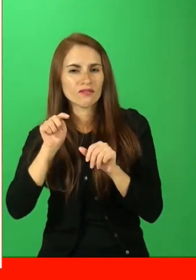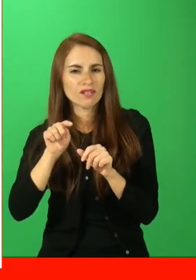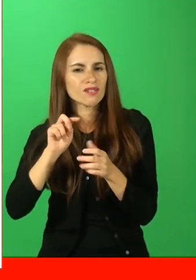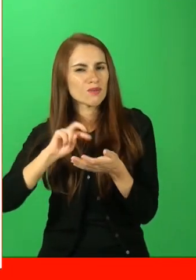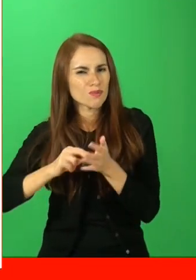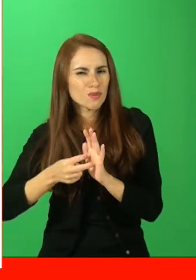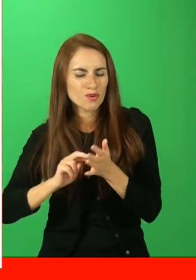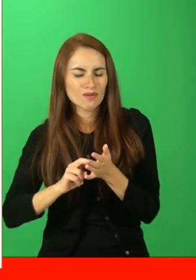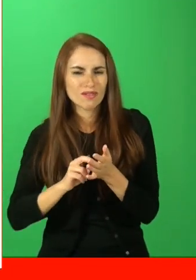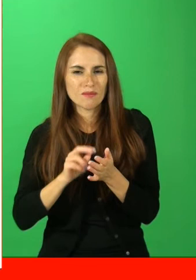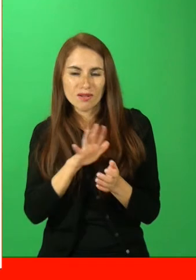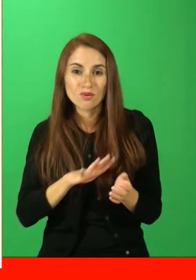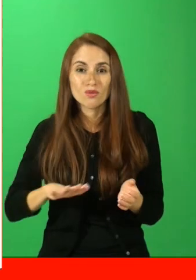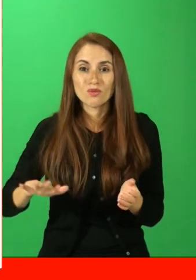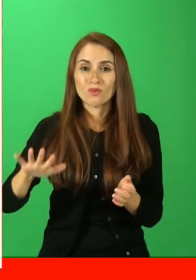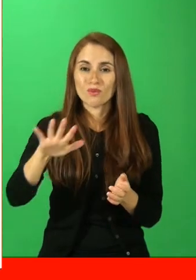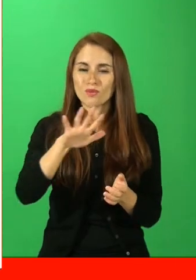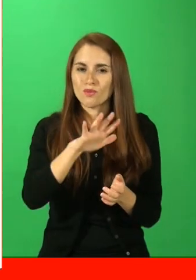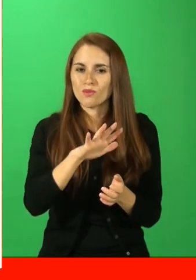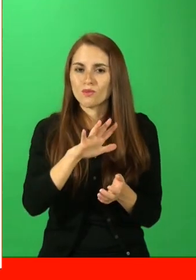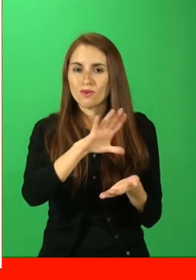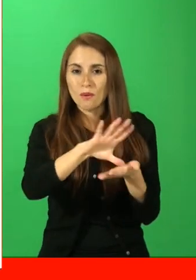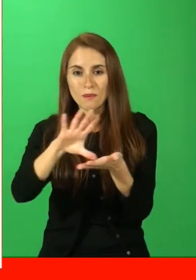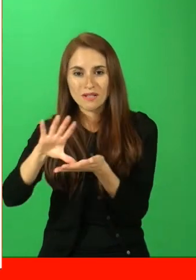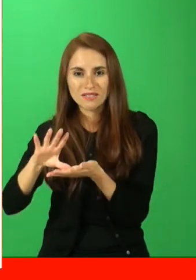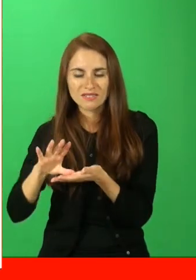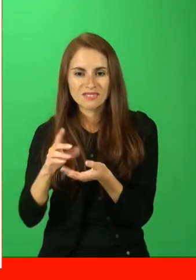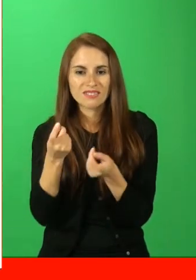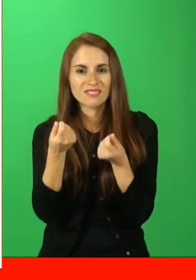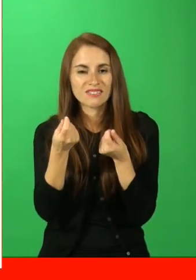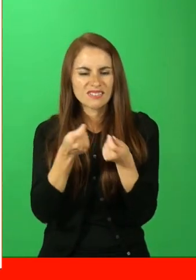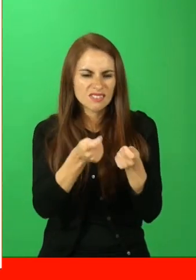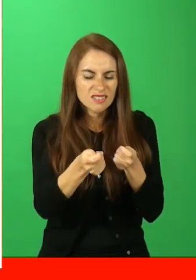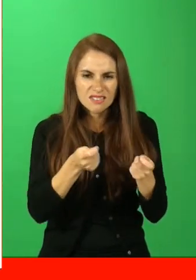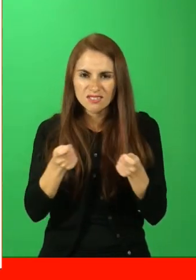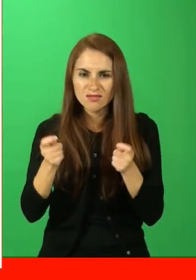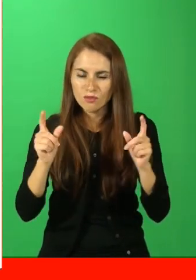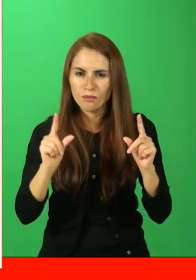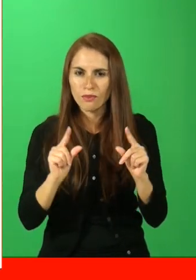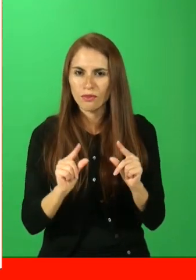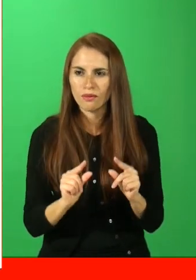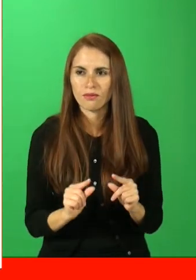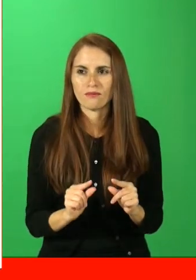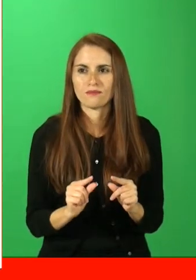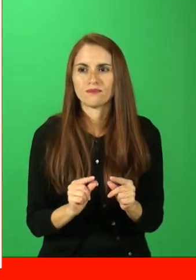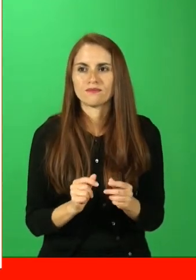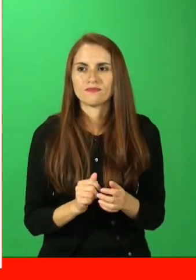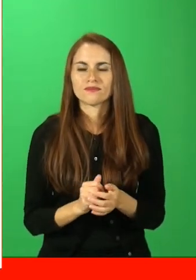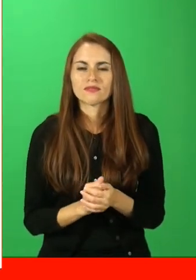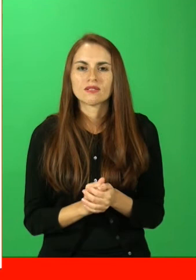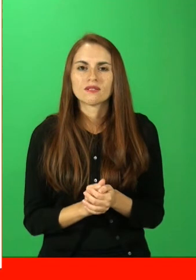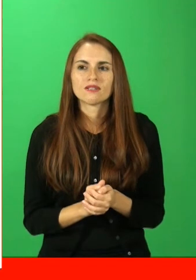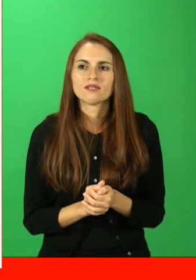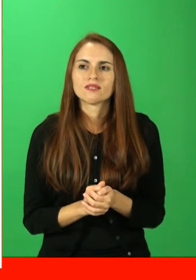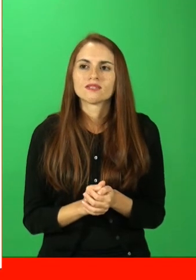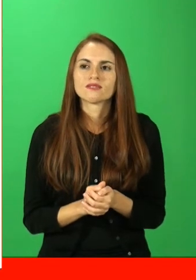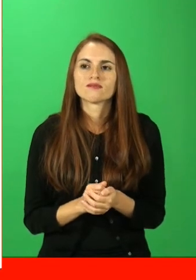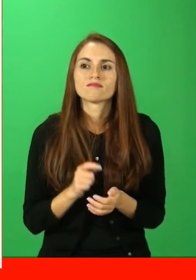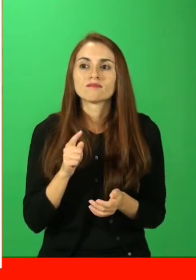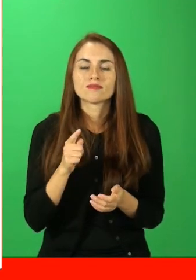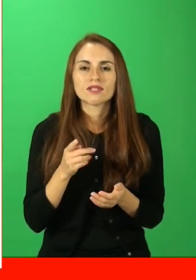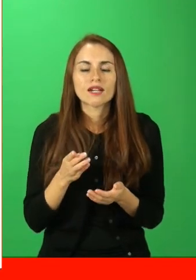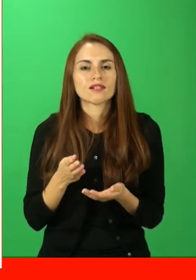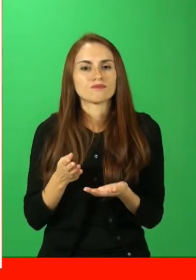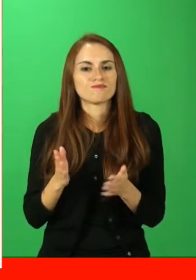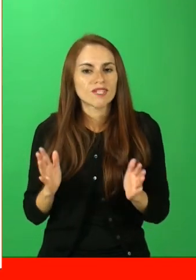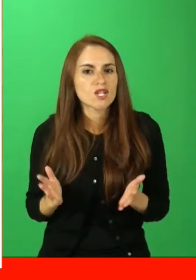todo el mundo en lo que es los recursos, distribución, organización, van a impulsar a